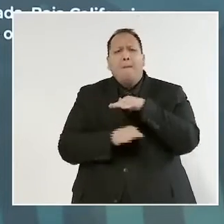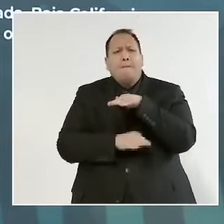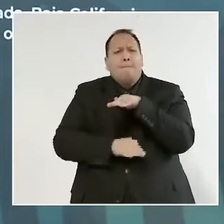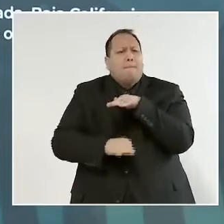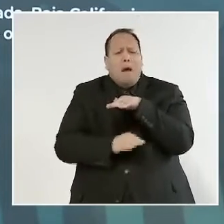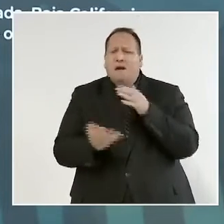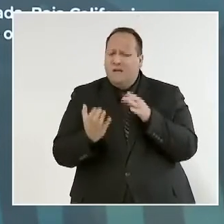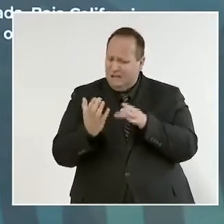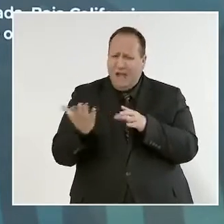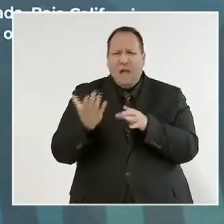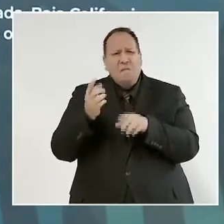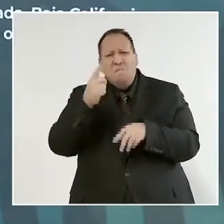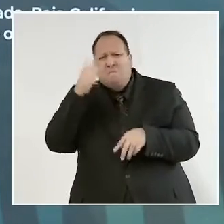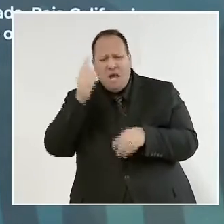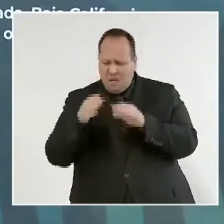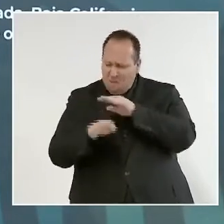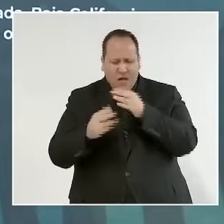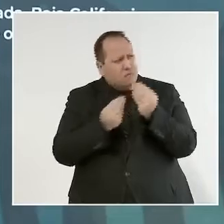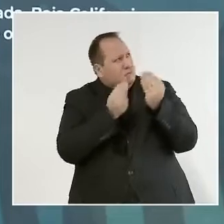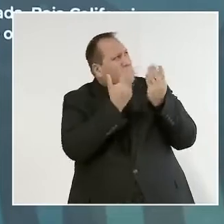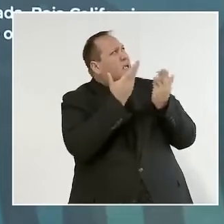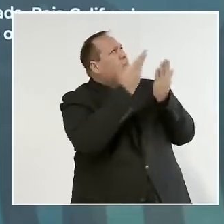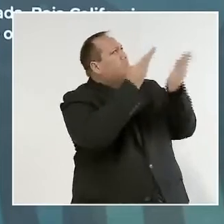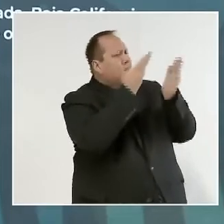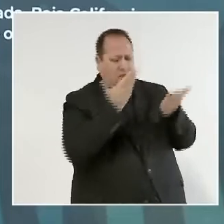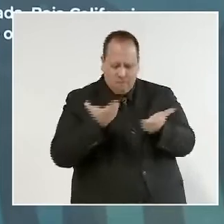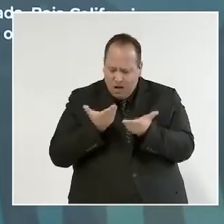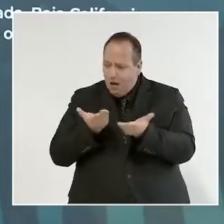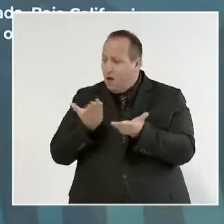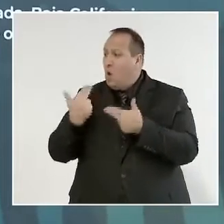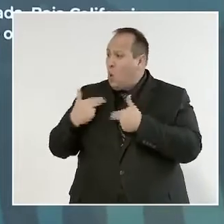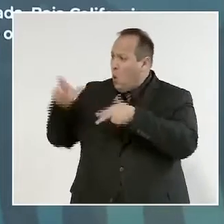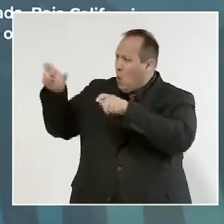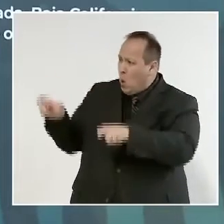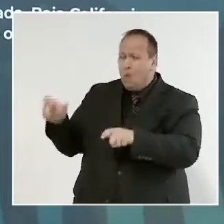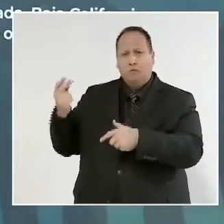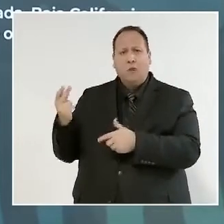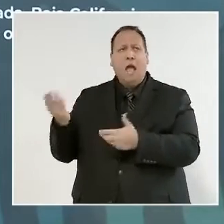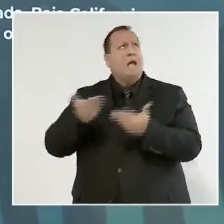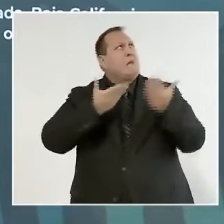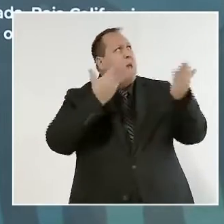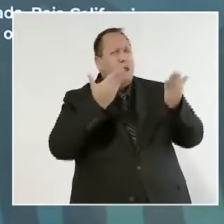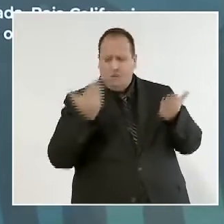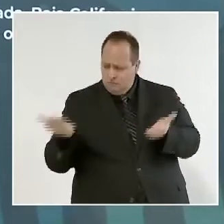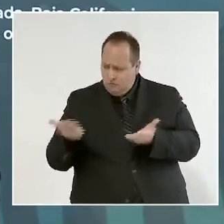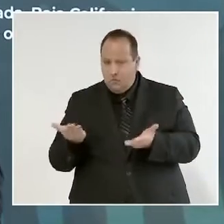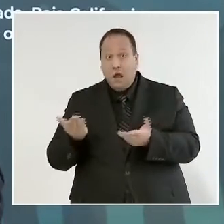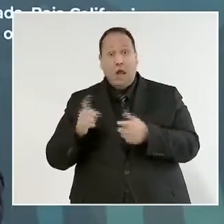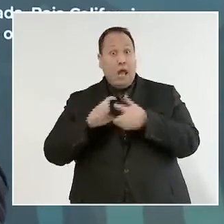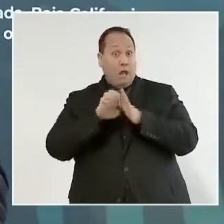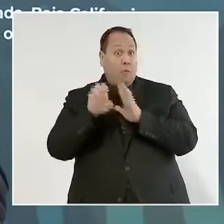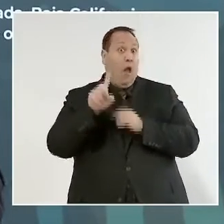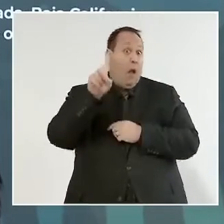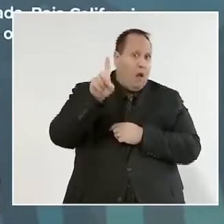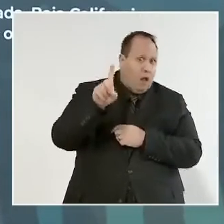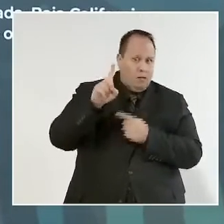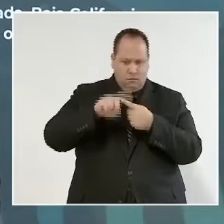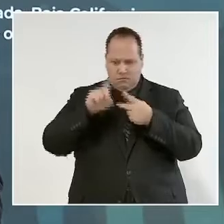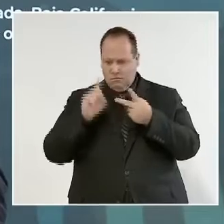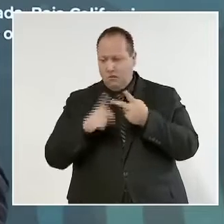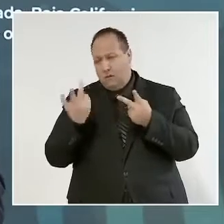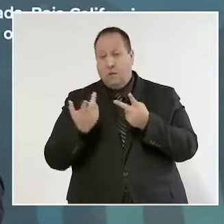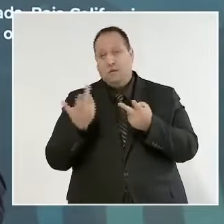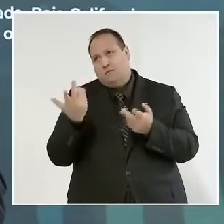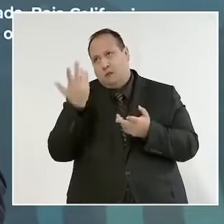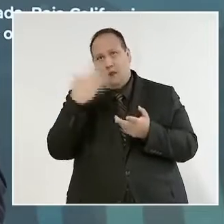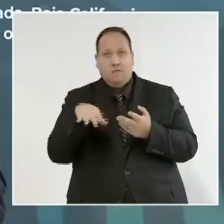cosas más sencillas y más básicas que puede tener o necesitar un ser humano. Aquí no las pedían: el tema del agua, el tema de